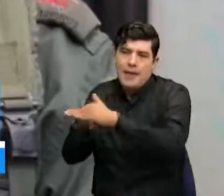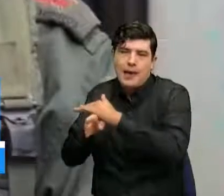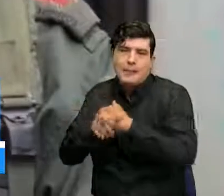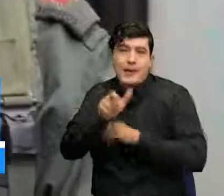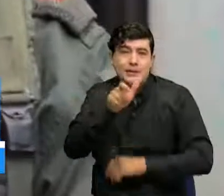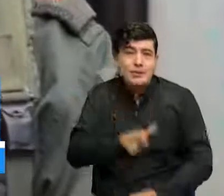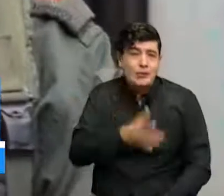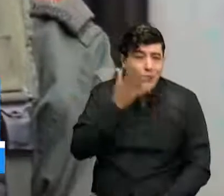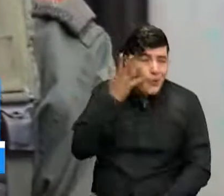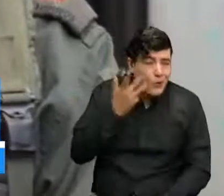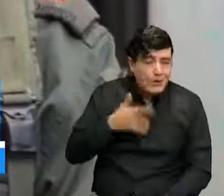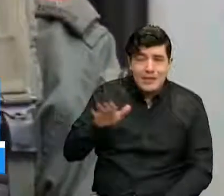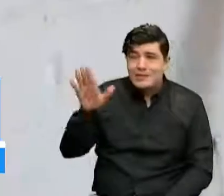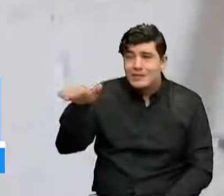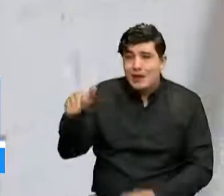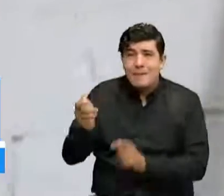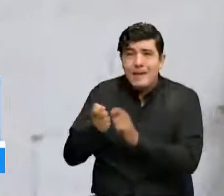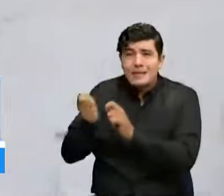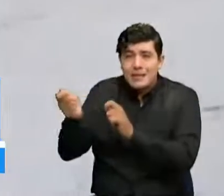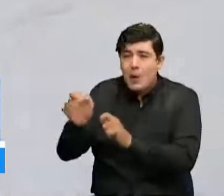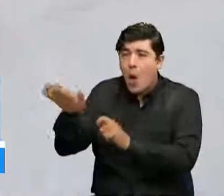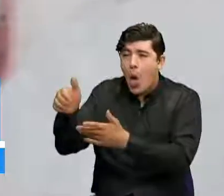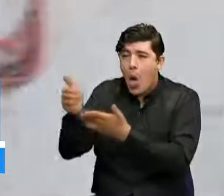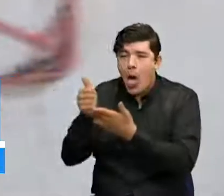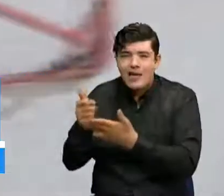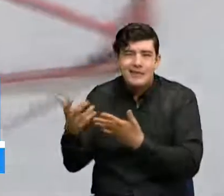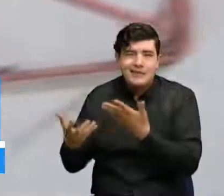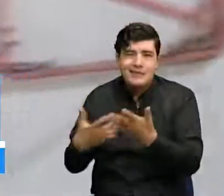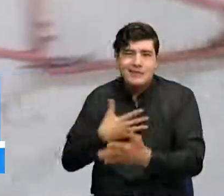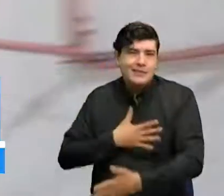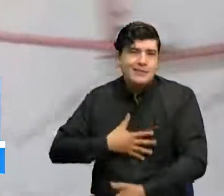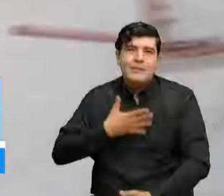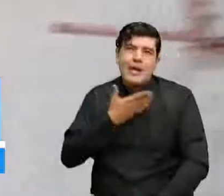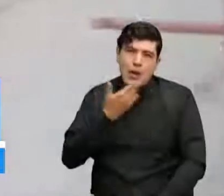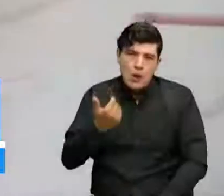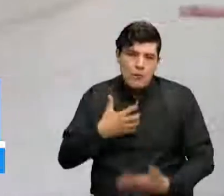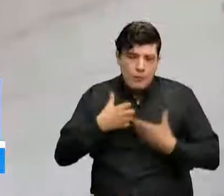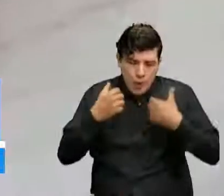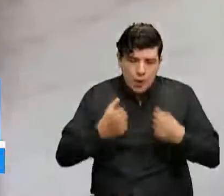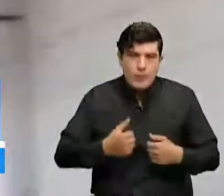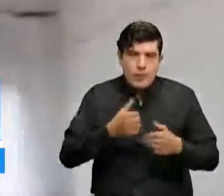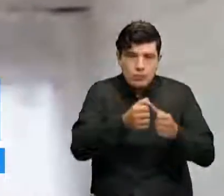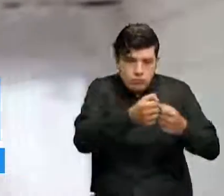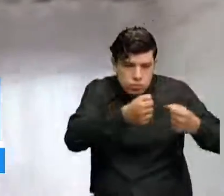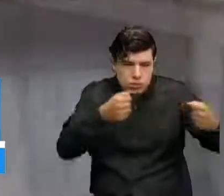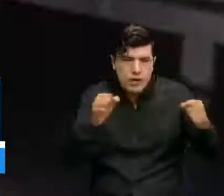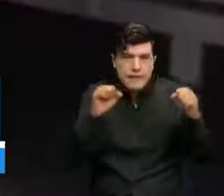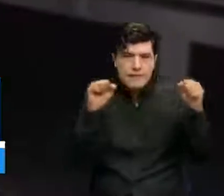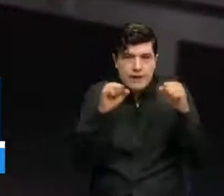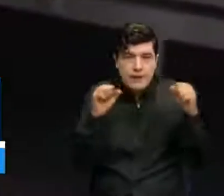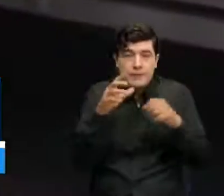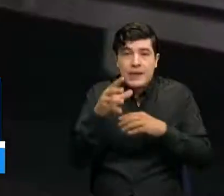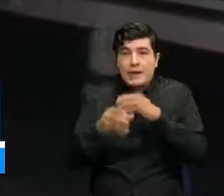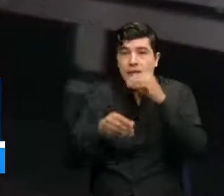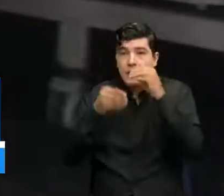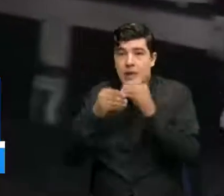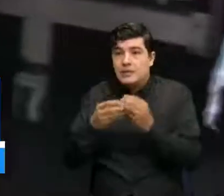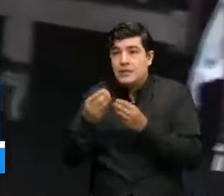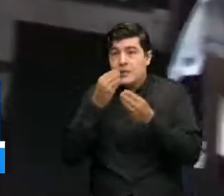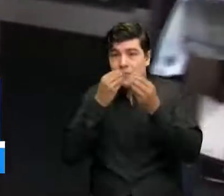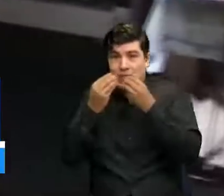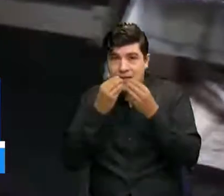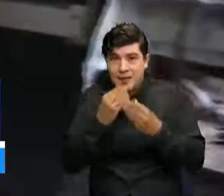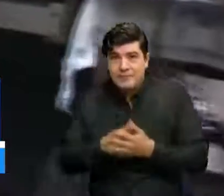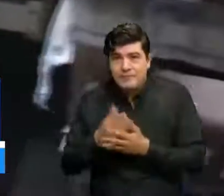algún elemento. También con alimentos no perecederos. Él también pues duerme en un cuarto que no es de pronto, o